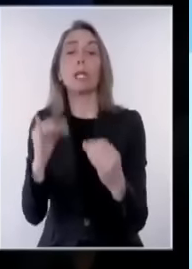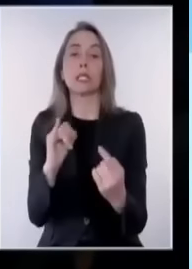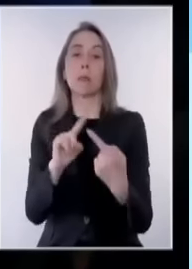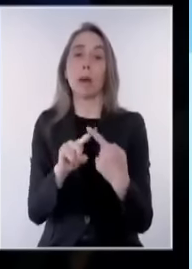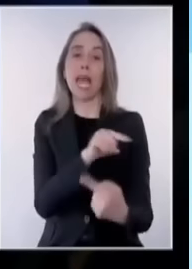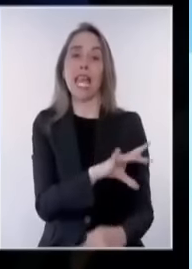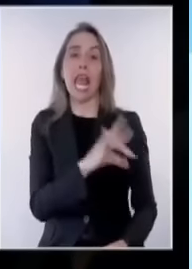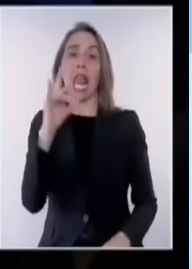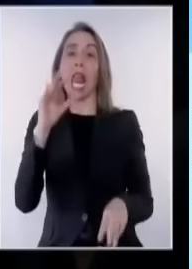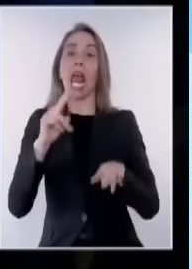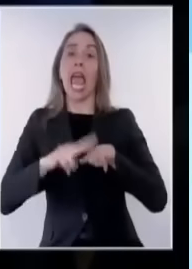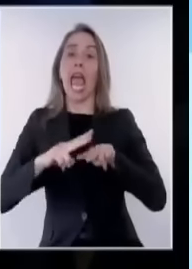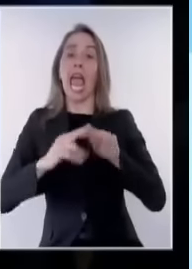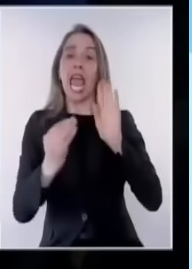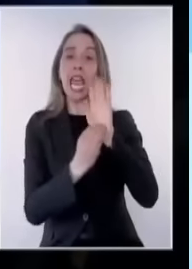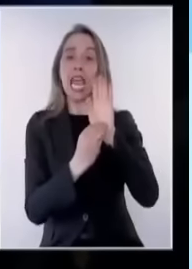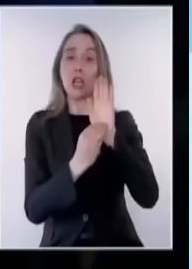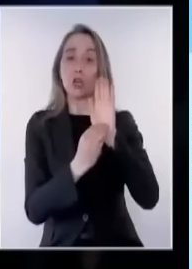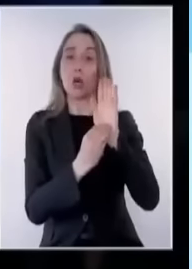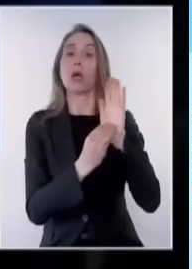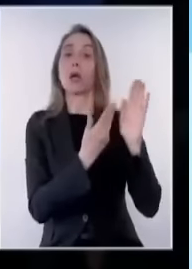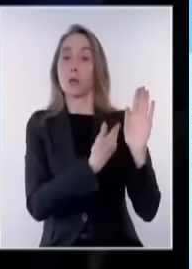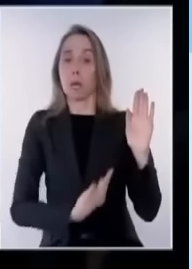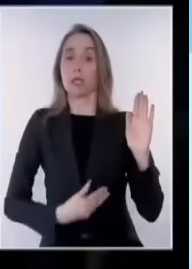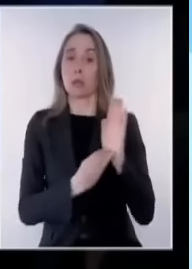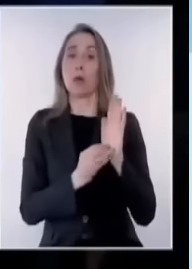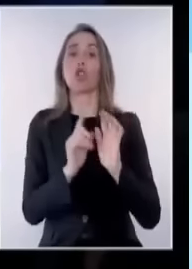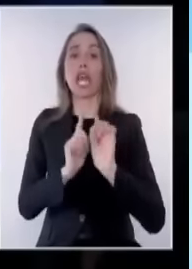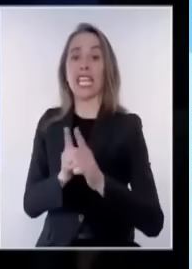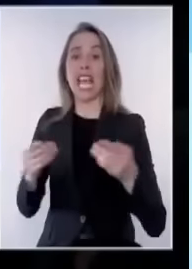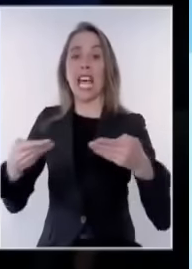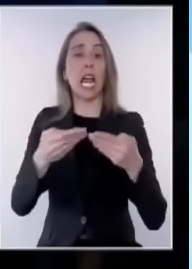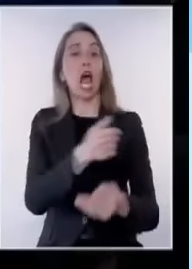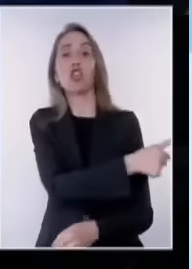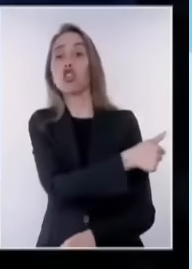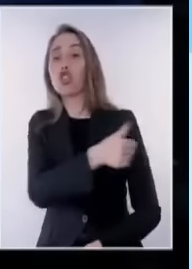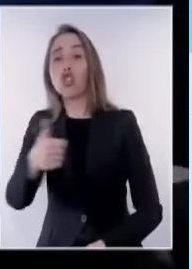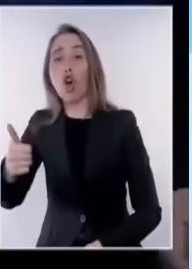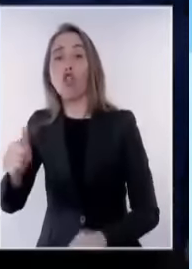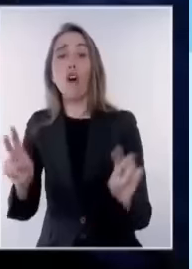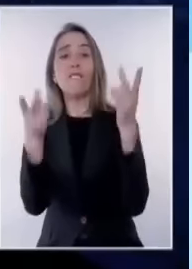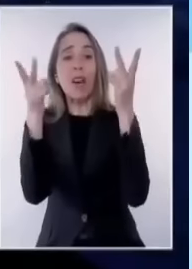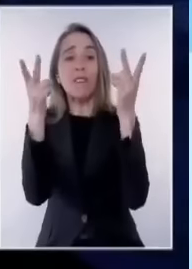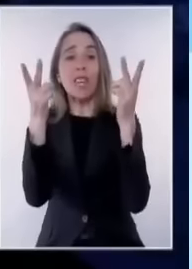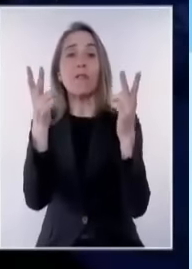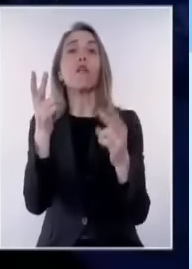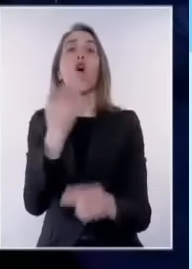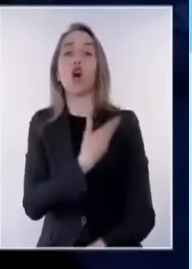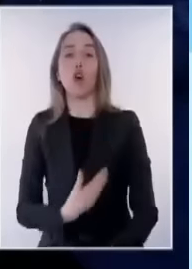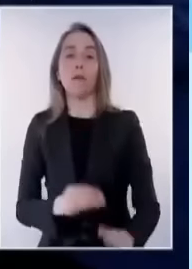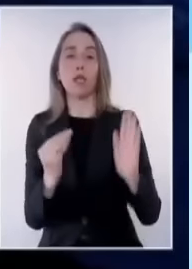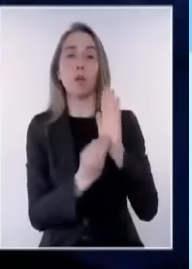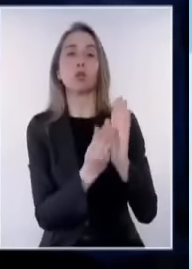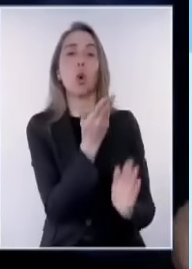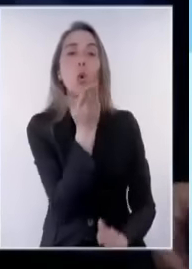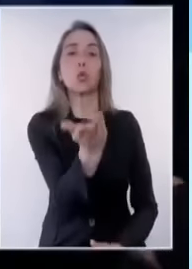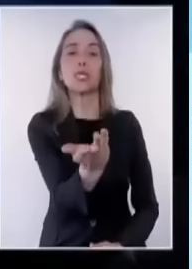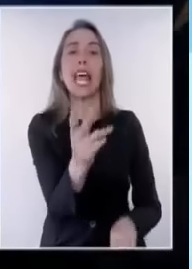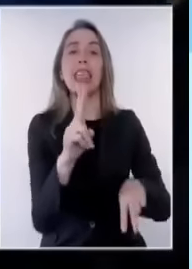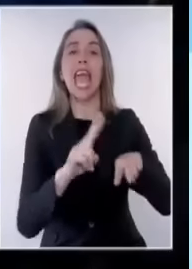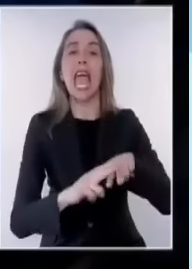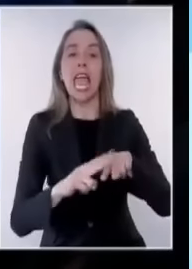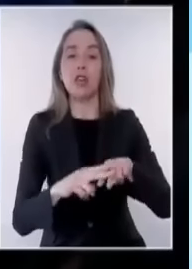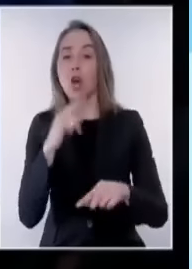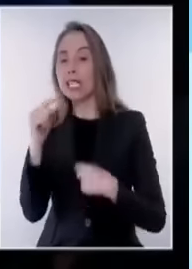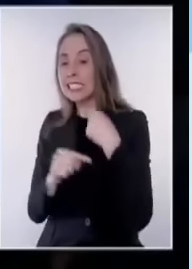que él fue nombrado héroe por haber participado en el combate. Todos ellos fueron nombrados héroes en vida. Sí. Y encuentro